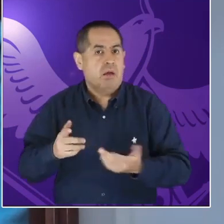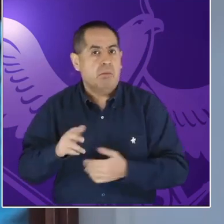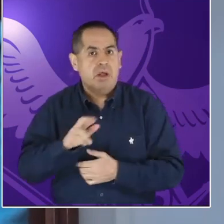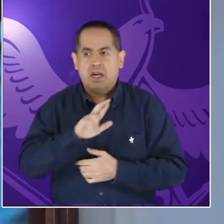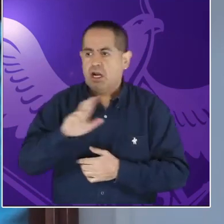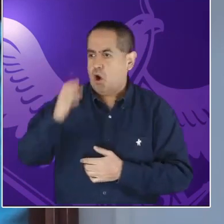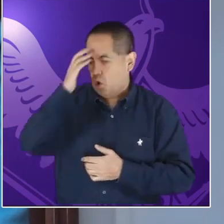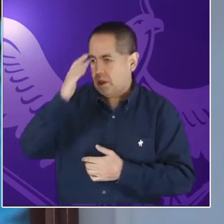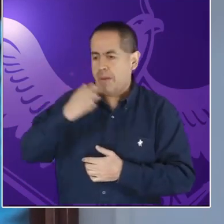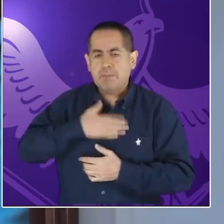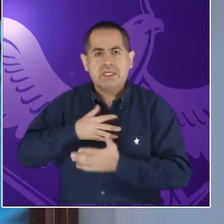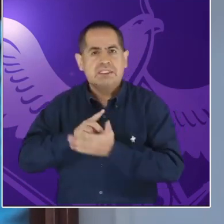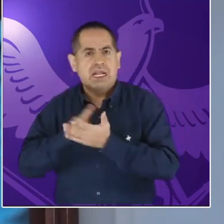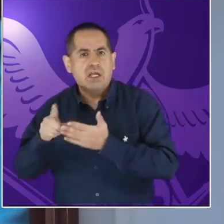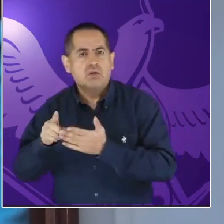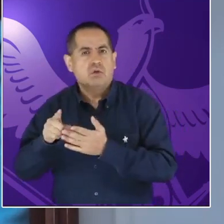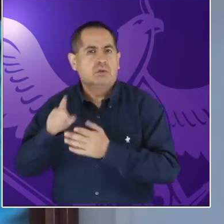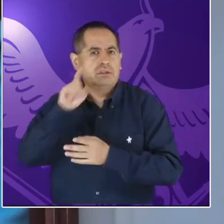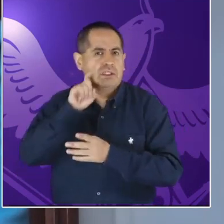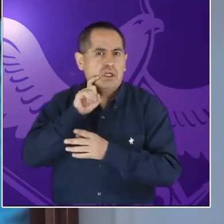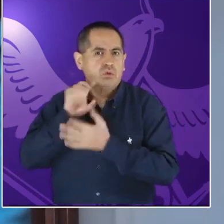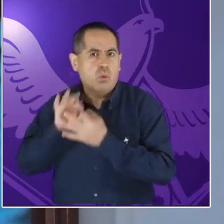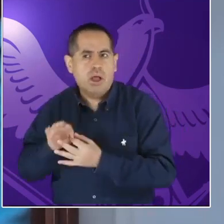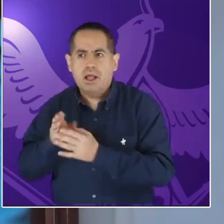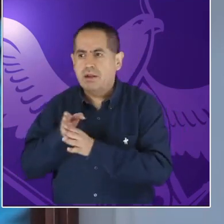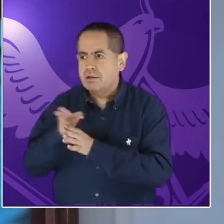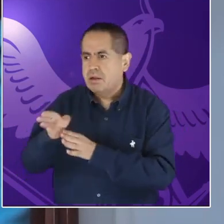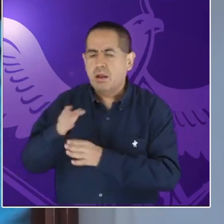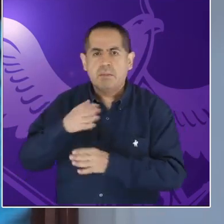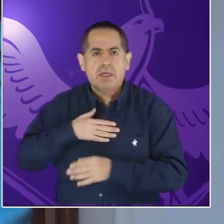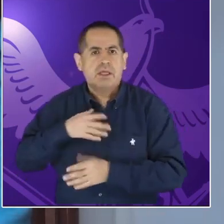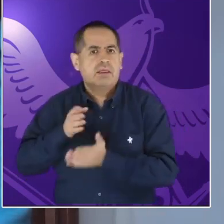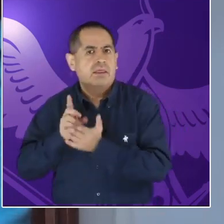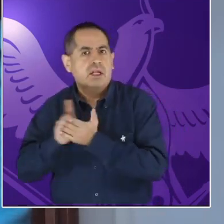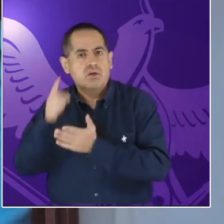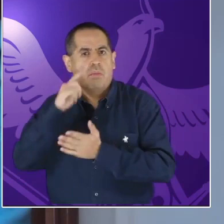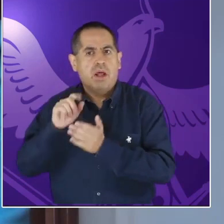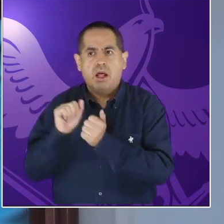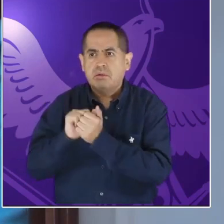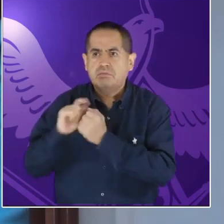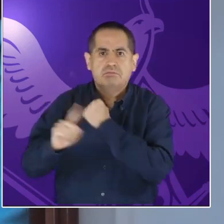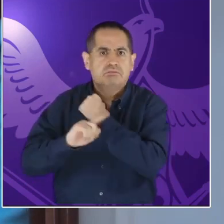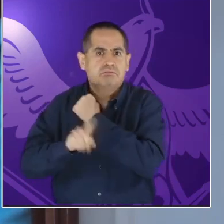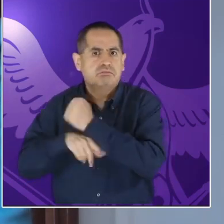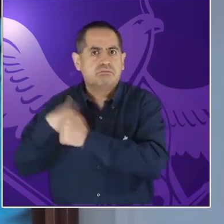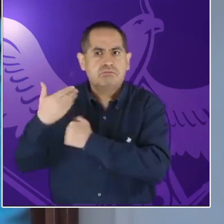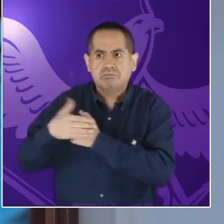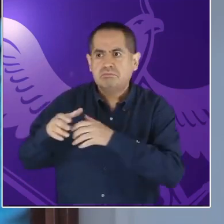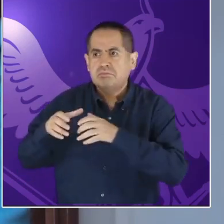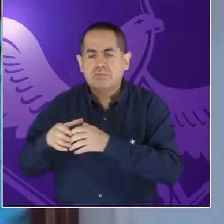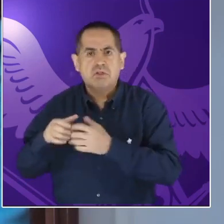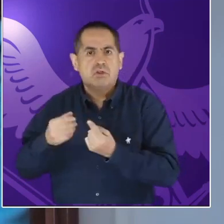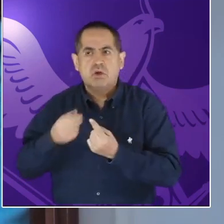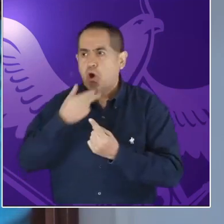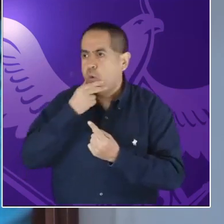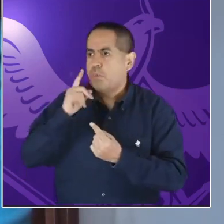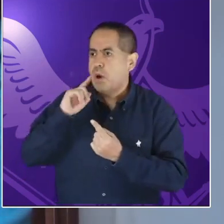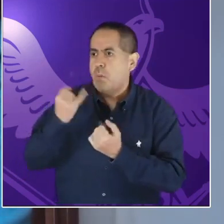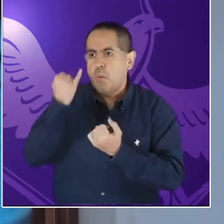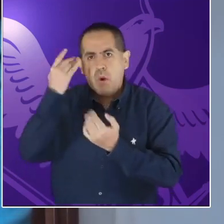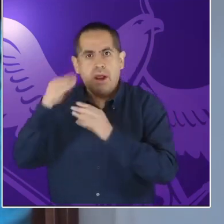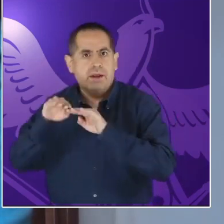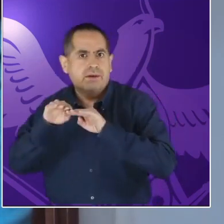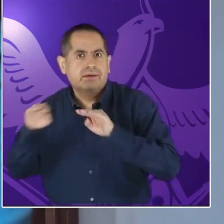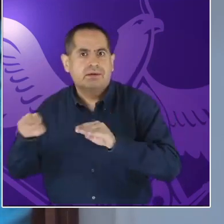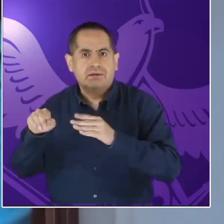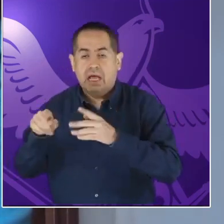sexuales, reproductivos y no reproductivos, aspectos de género, ¿no? En general, han afectado a la familia a lo